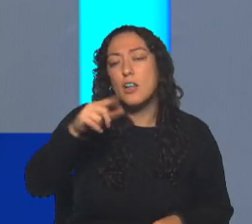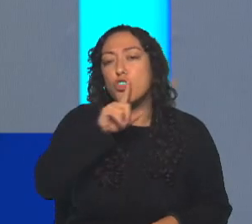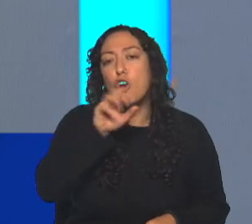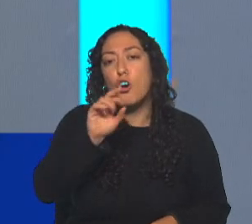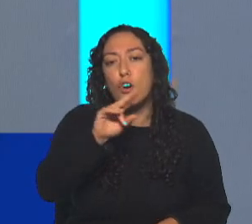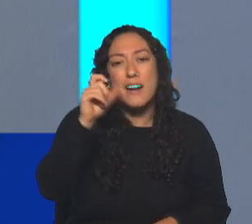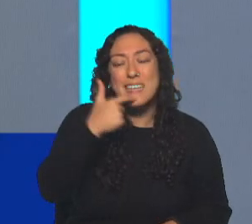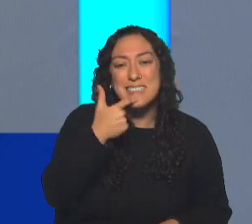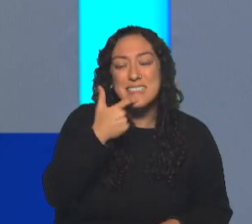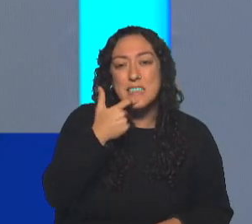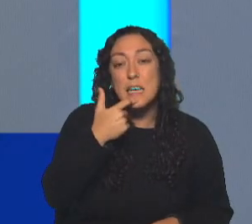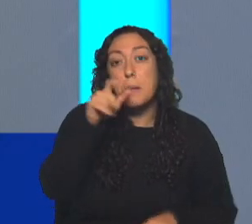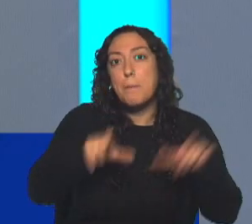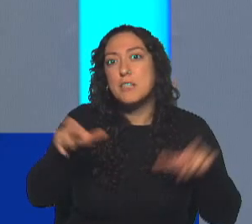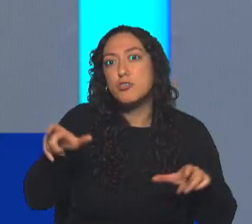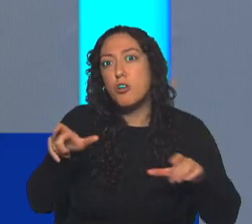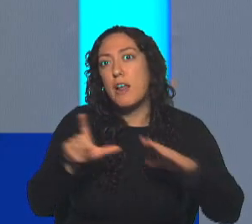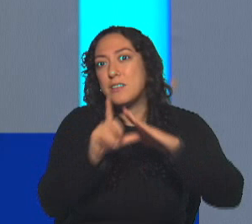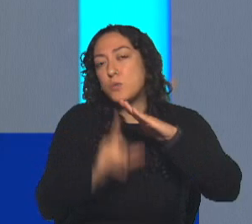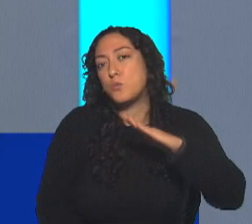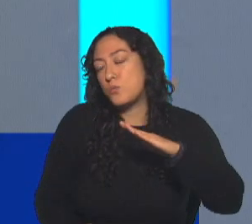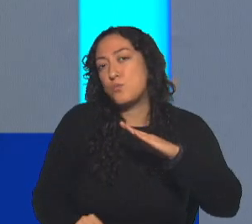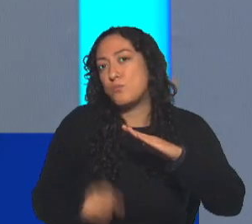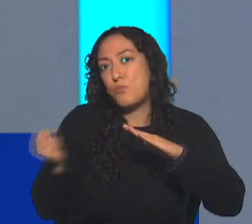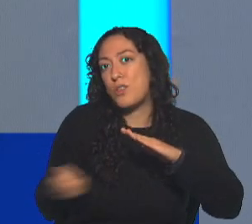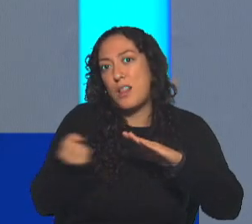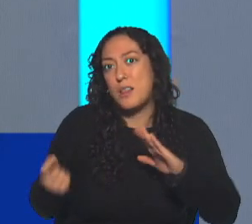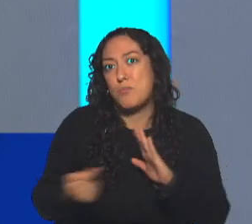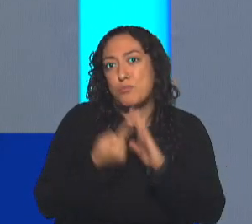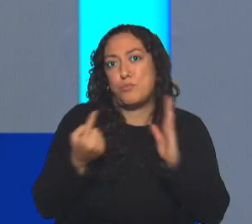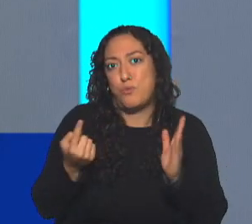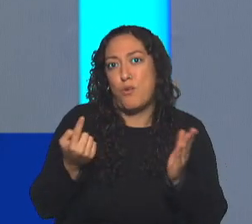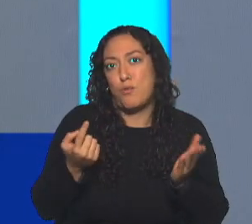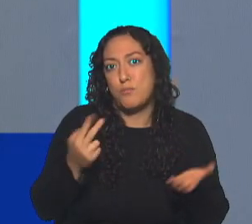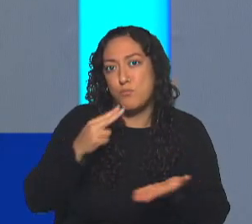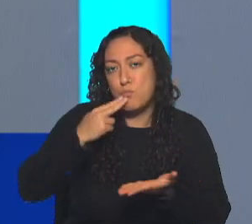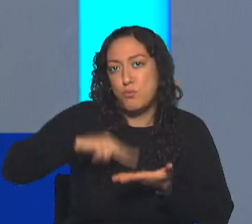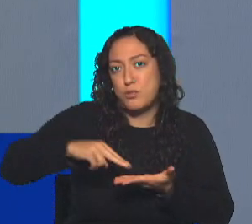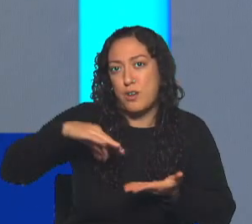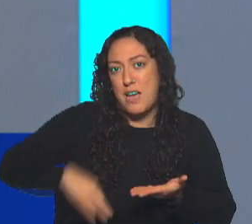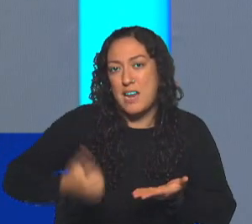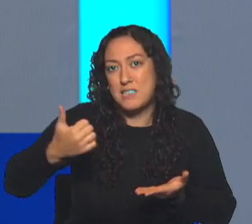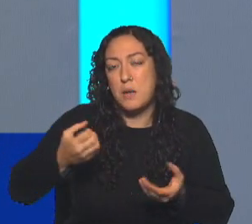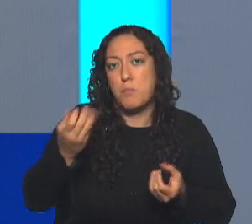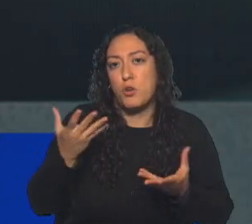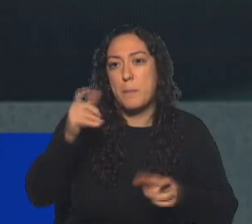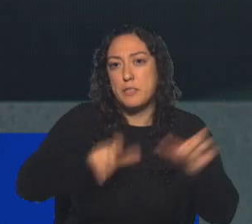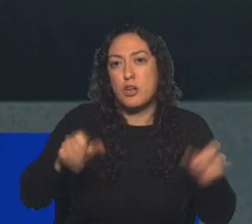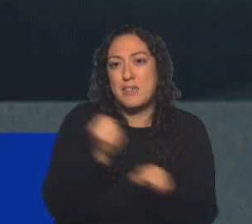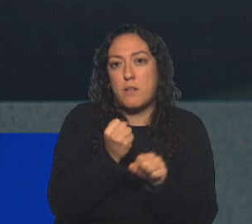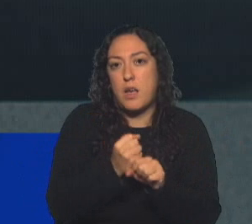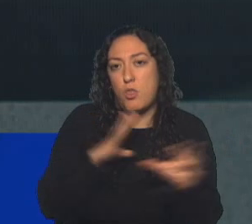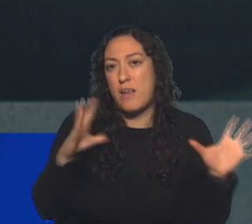del sur es un punto muy importante, porque afecta a mucha gente, a muchos